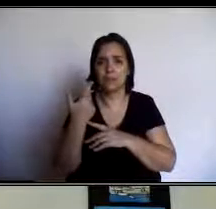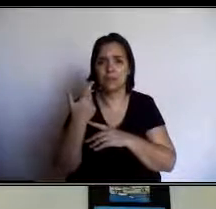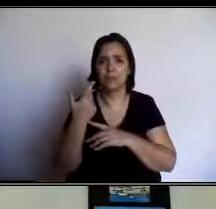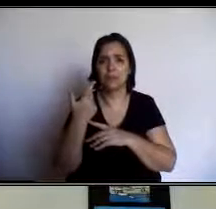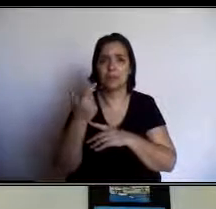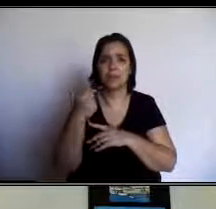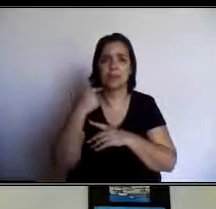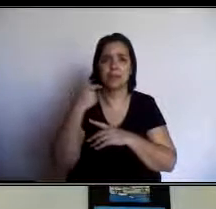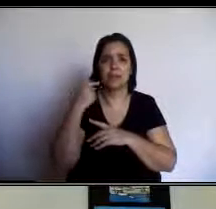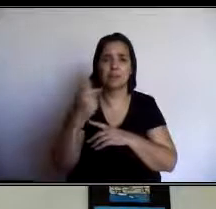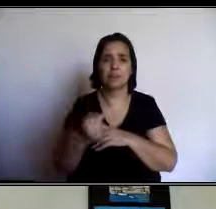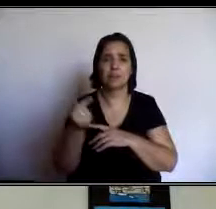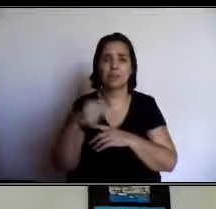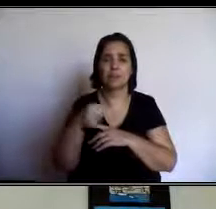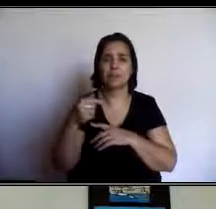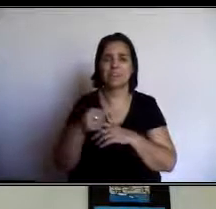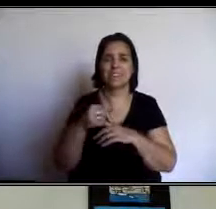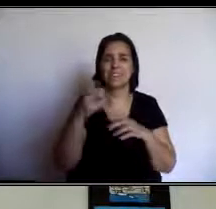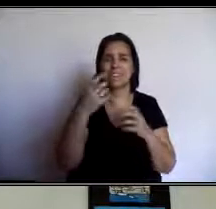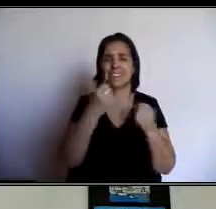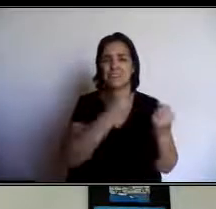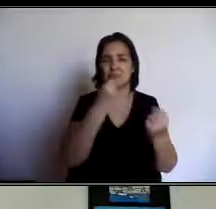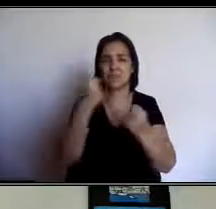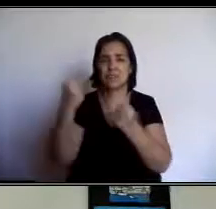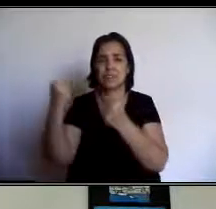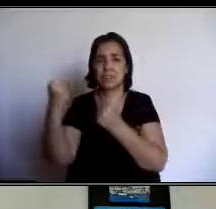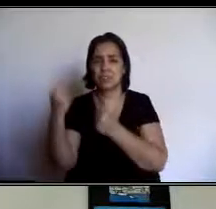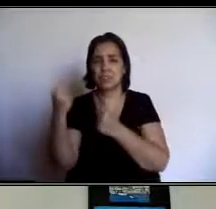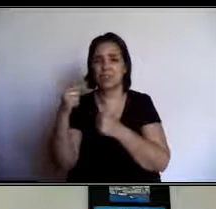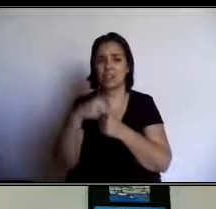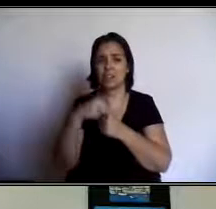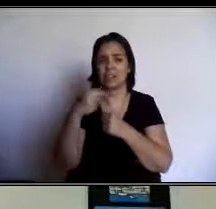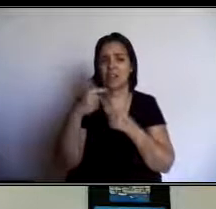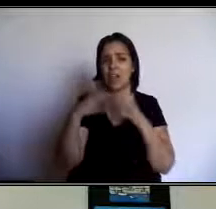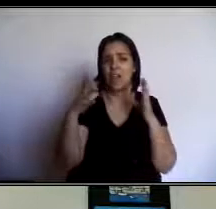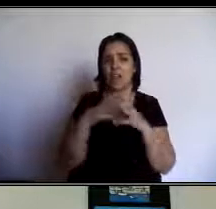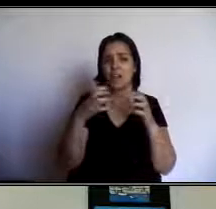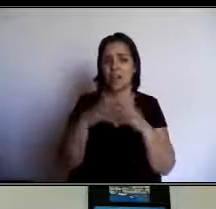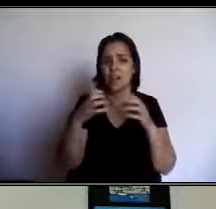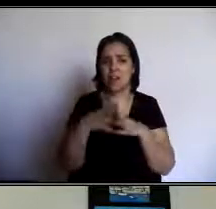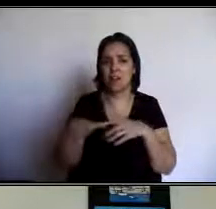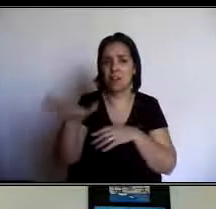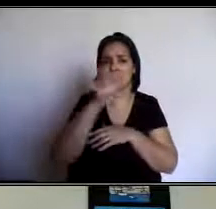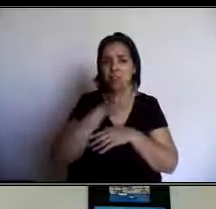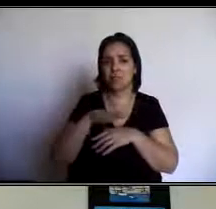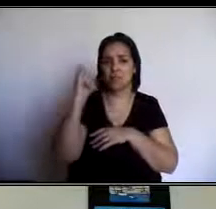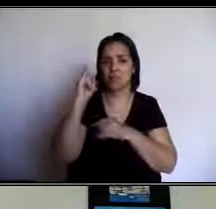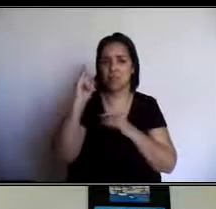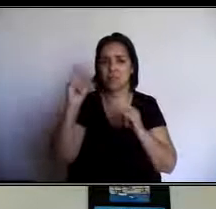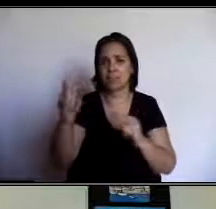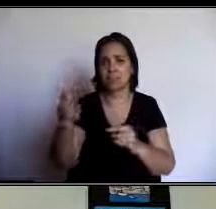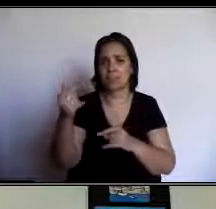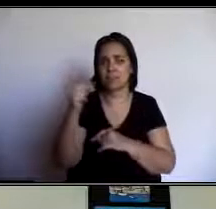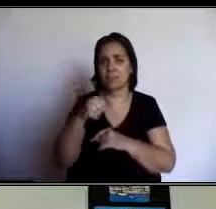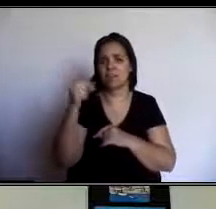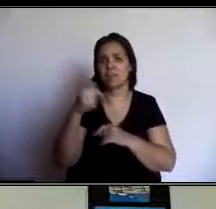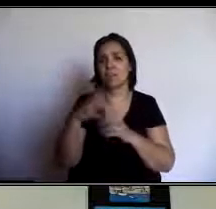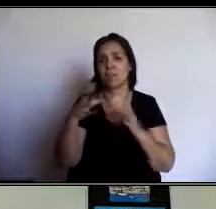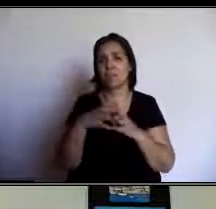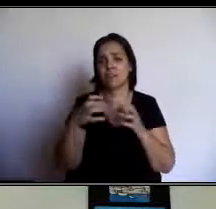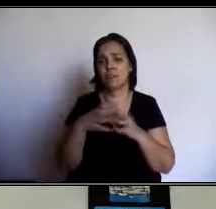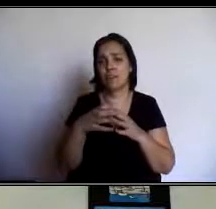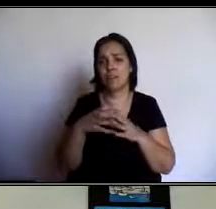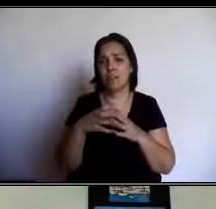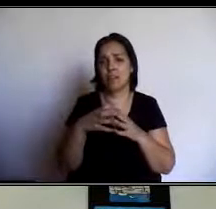pérdida de ese patrimonio inmaterial del que gozan las zonas rurales, del que gozan no solo ya las zonas